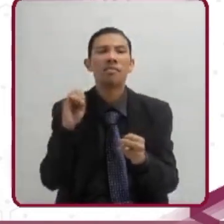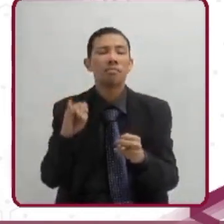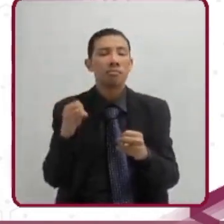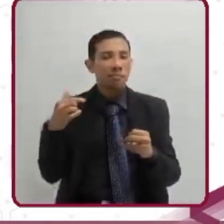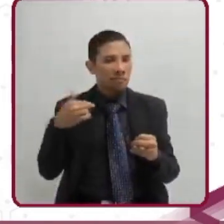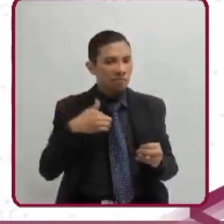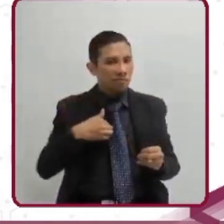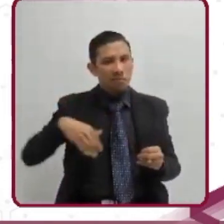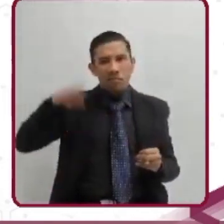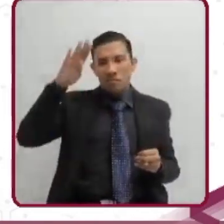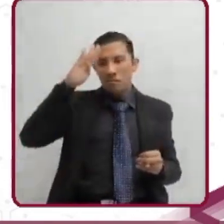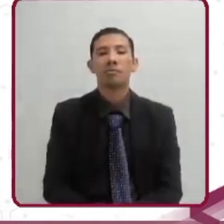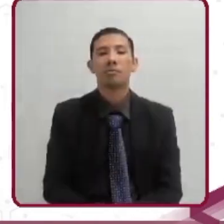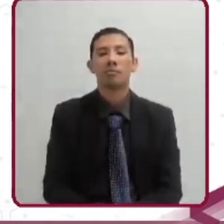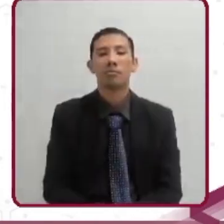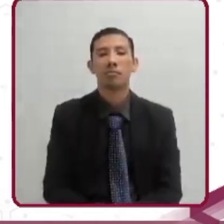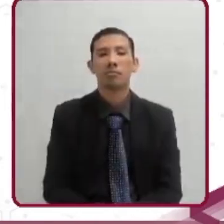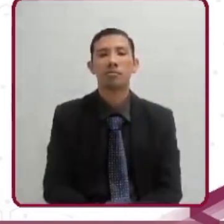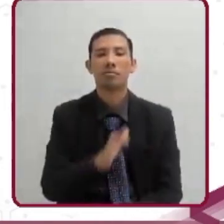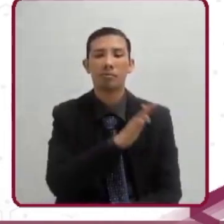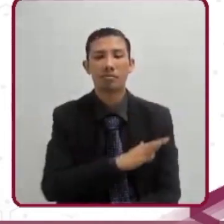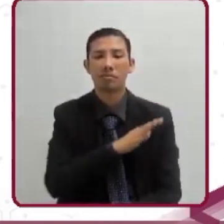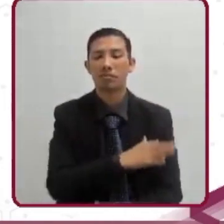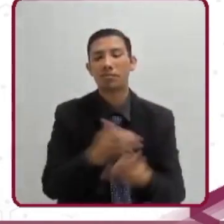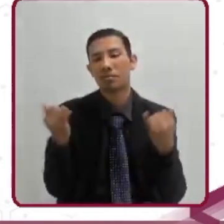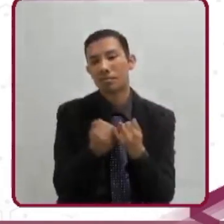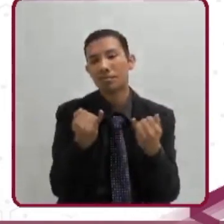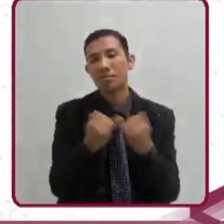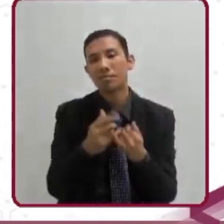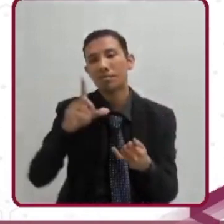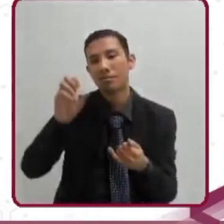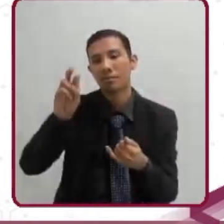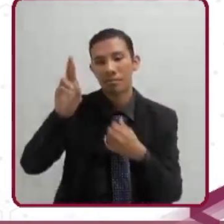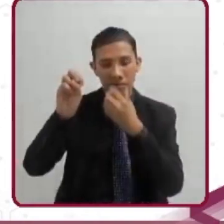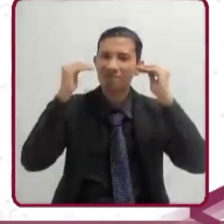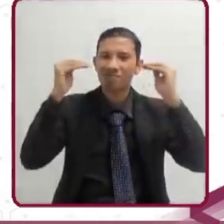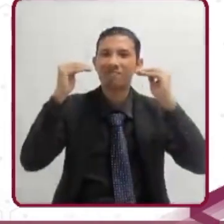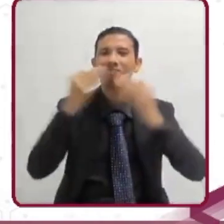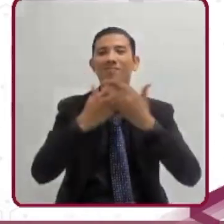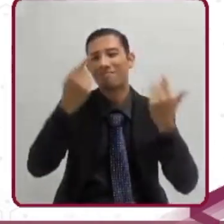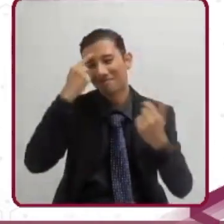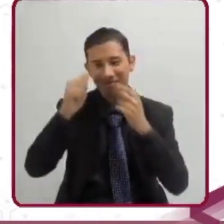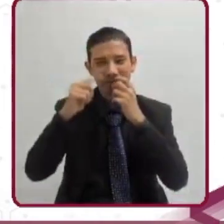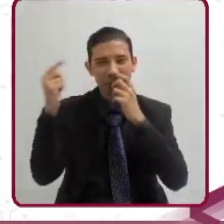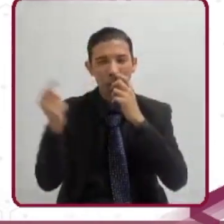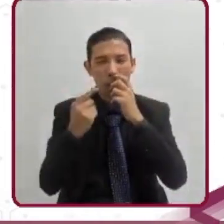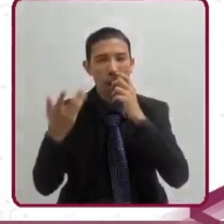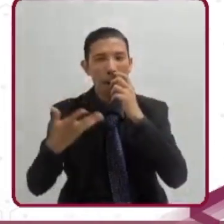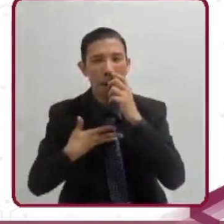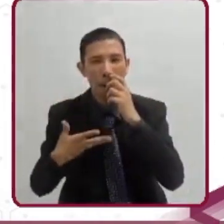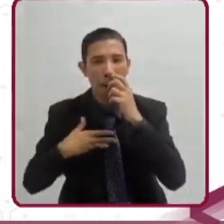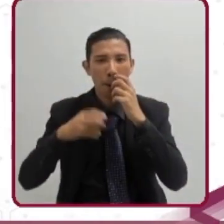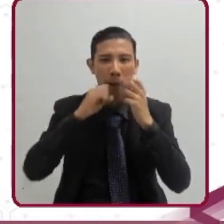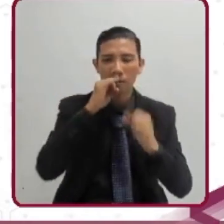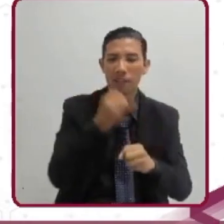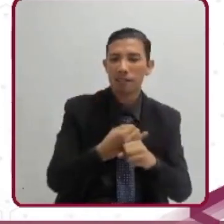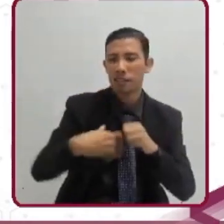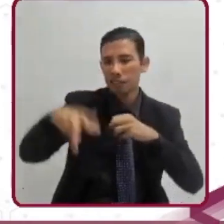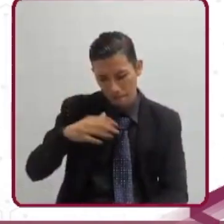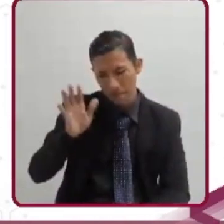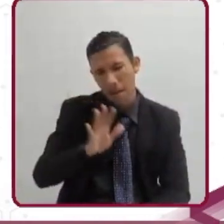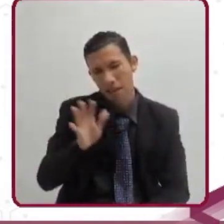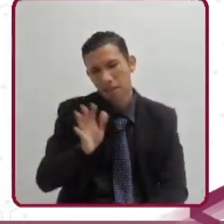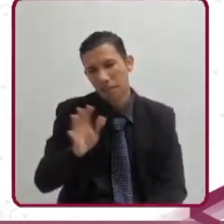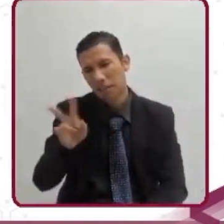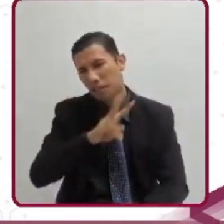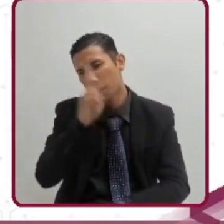se realizó la sesión extraordinaria de la Comisión Permanente de Igualdad de Género y No Discriminación, en el que rindió protesta